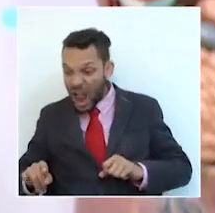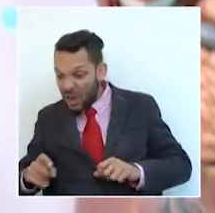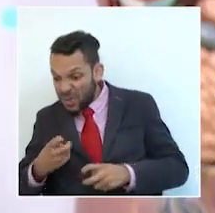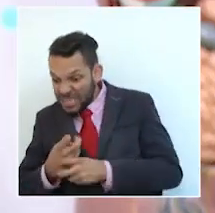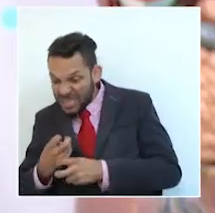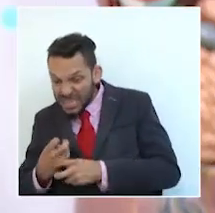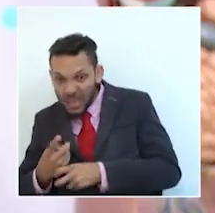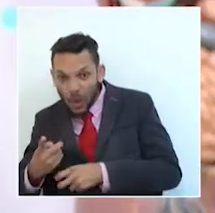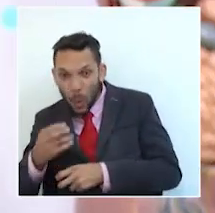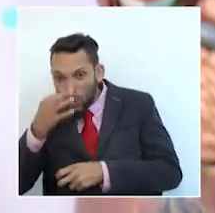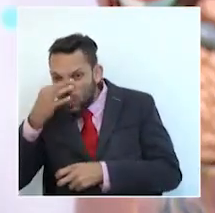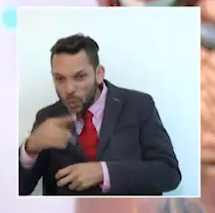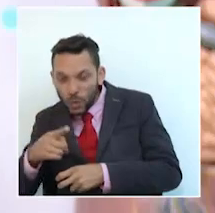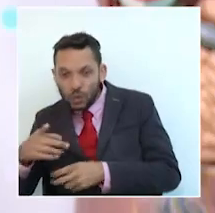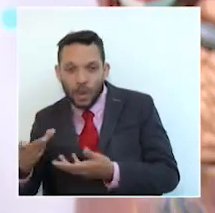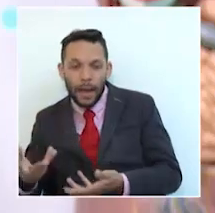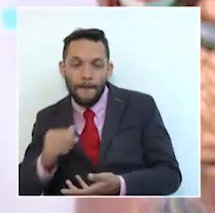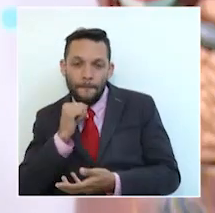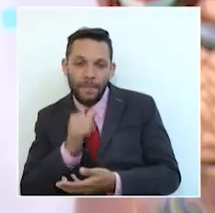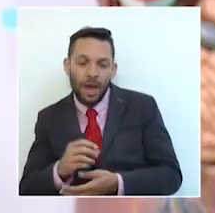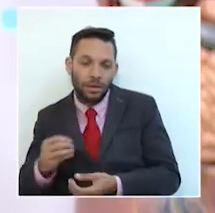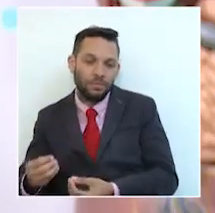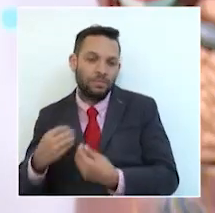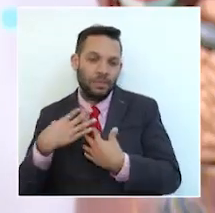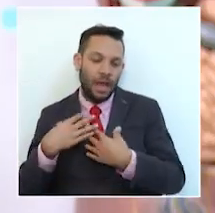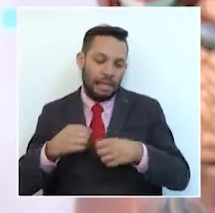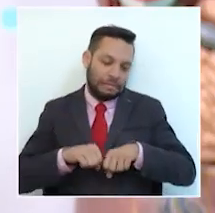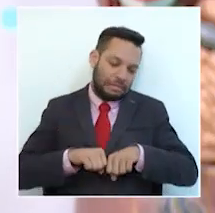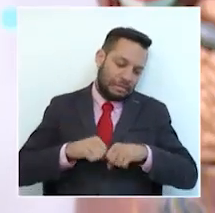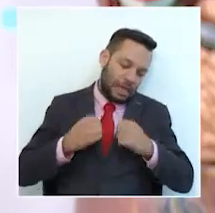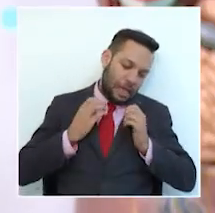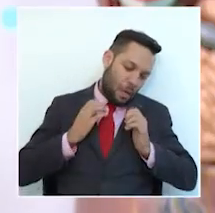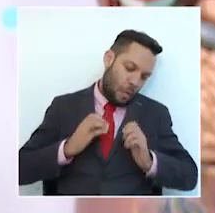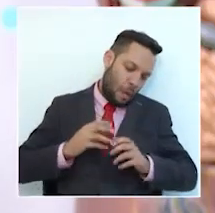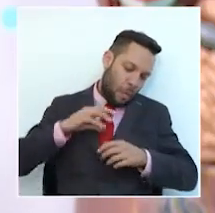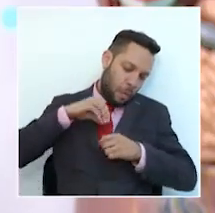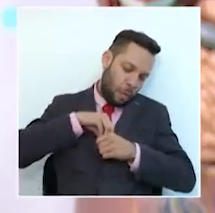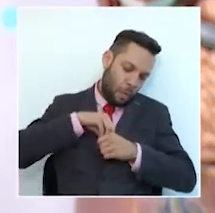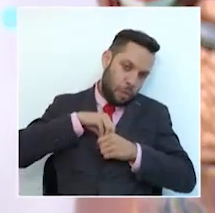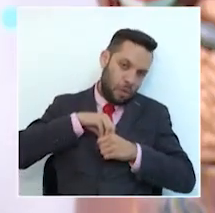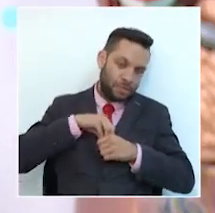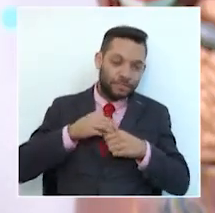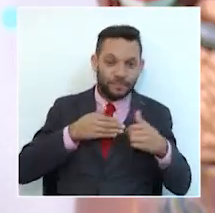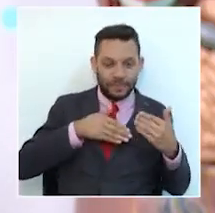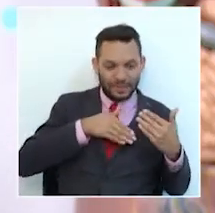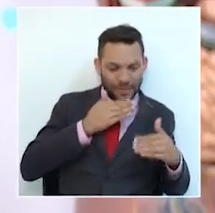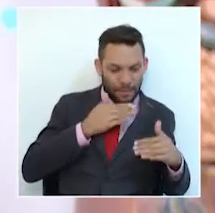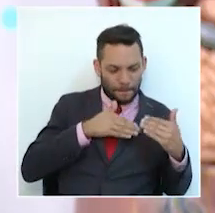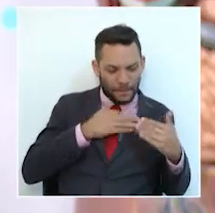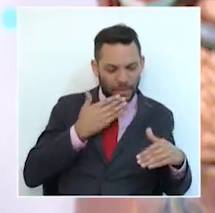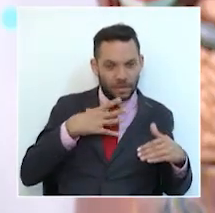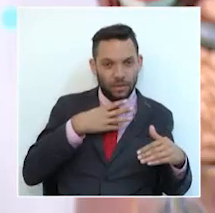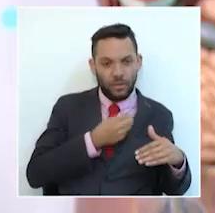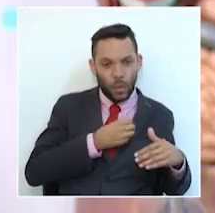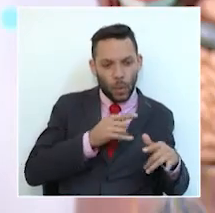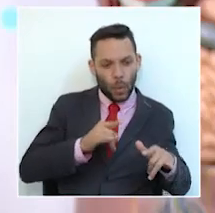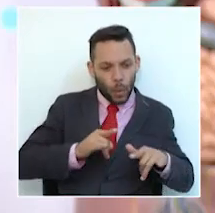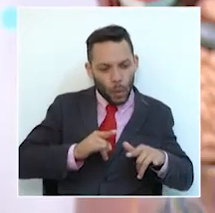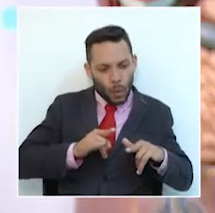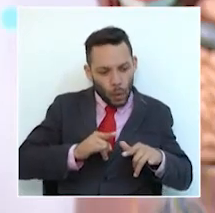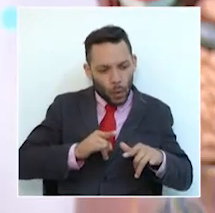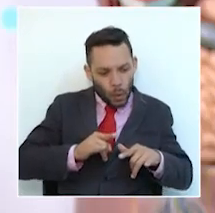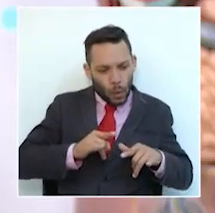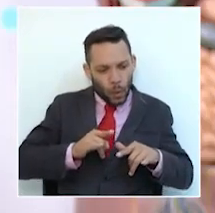contrastados y es y siempre sabemos que va a haber un beneficio porque para empezar estamos absorbiendo toxinas del organismo